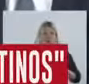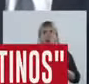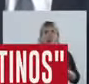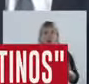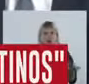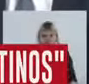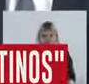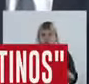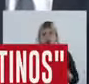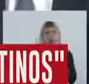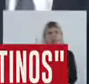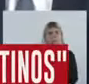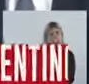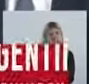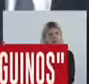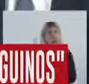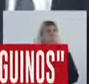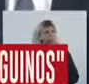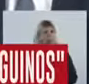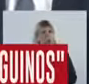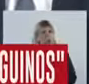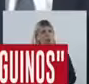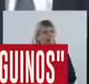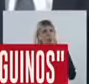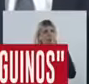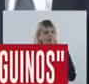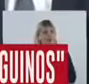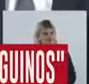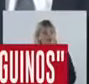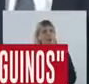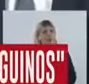que vayamos a Tierra del Fuego y anunciarlo desde allí.